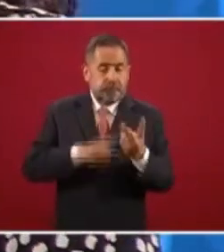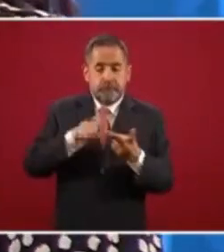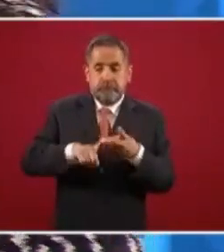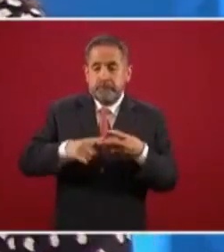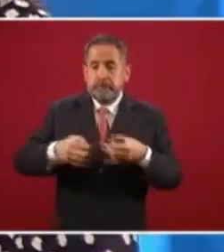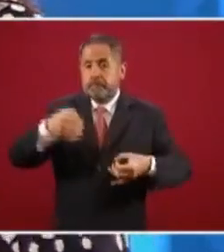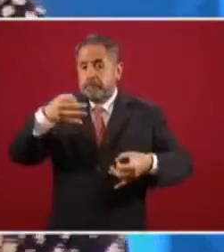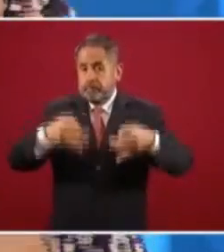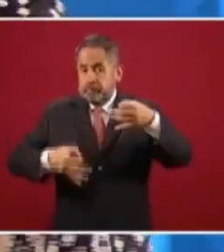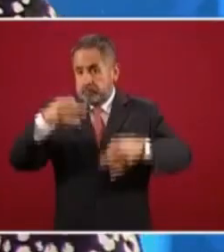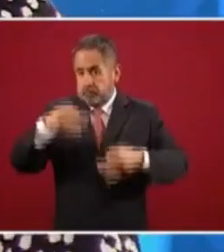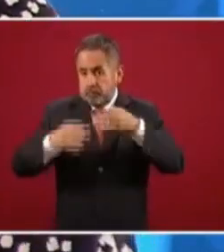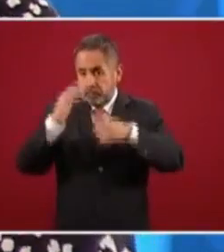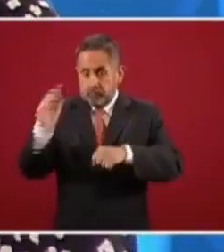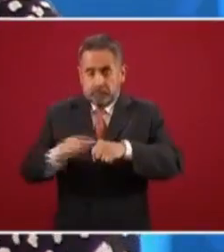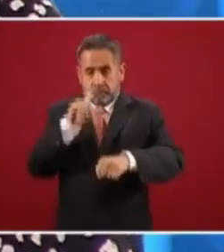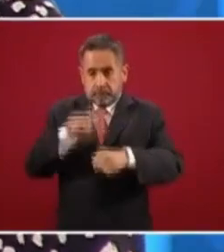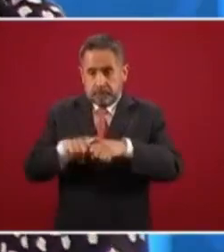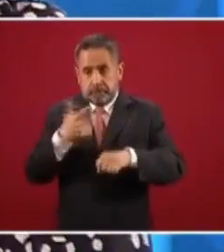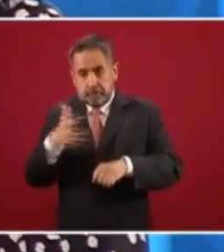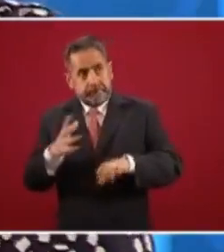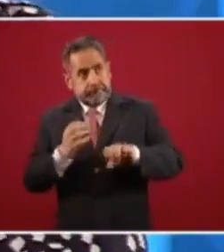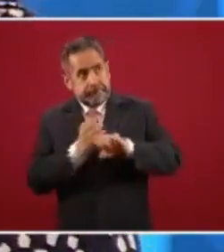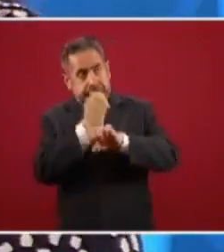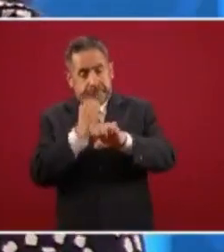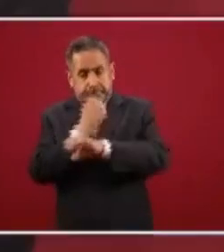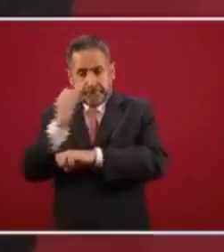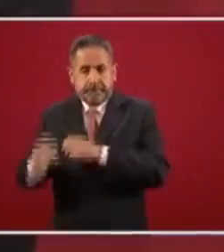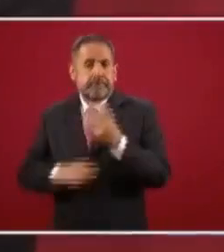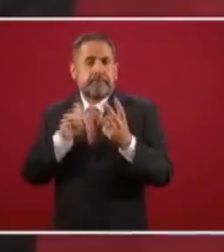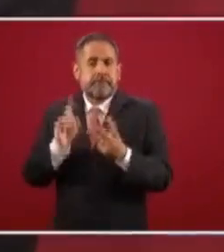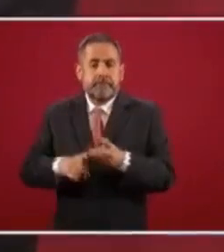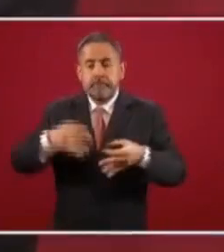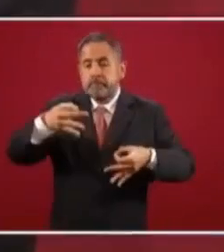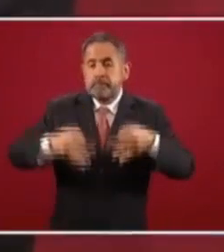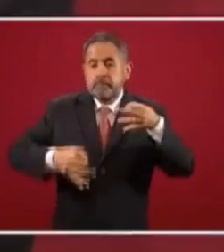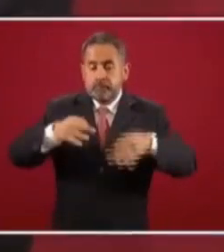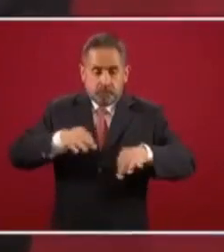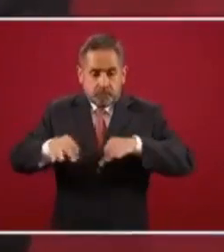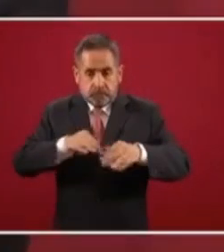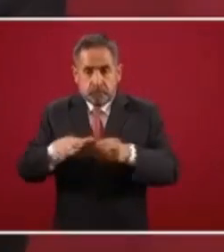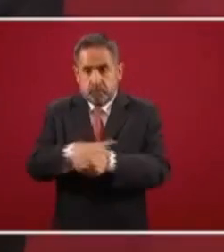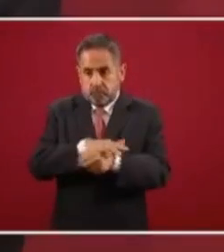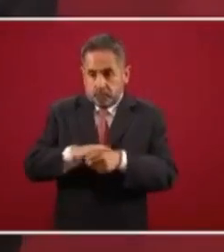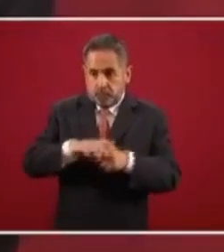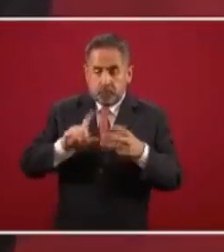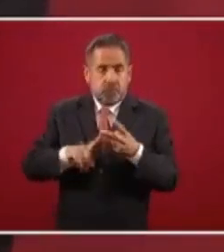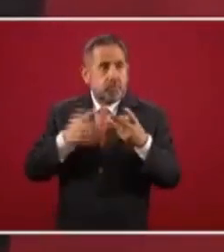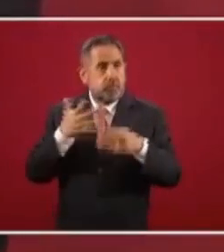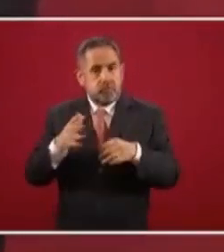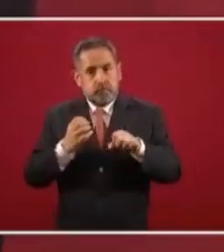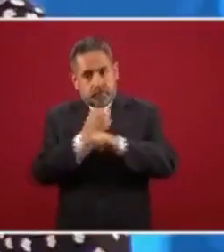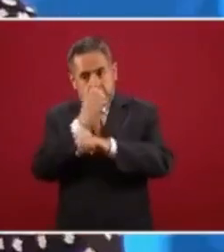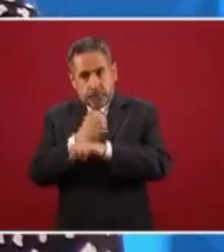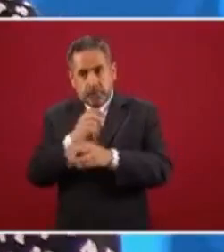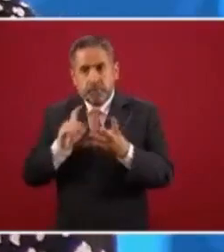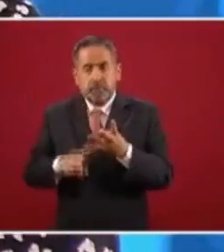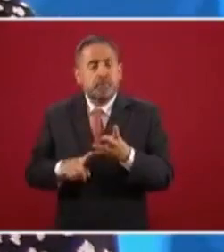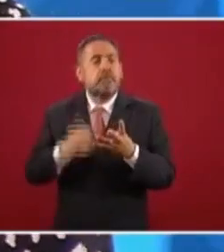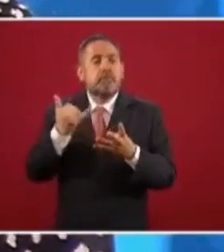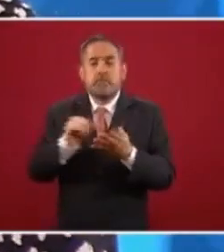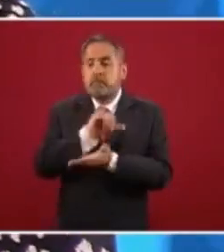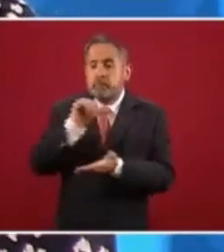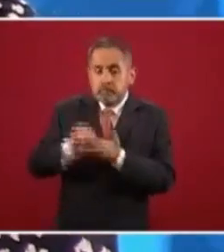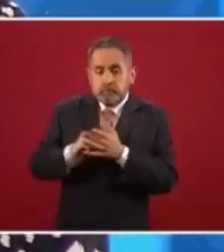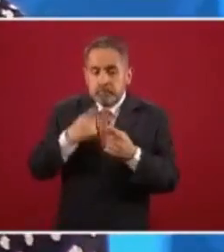laborales federales en las 10 entidades, los tribunales laborales locales en las 10 entidades y los centros